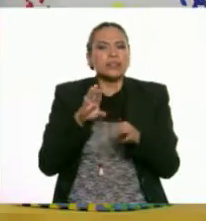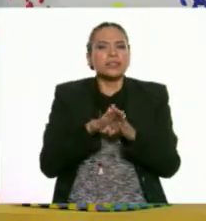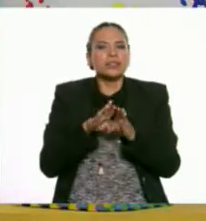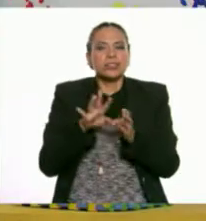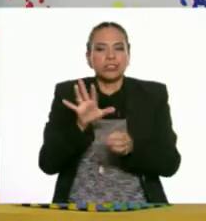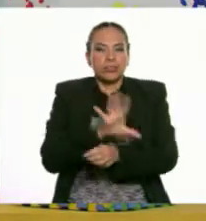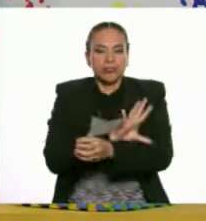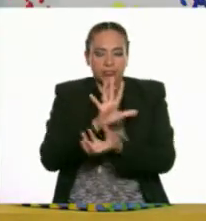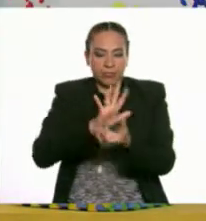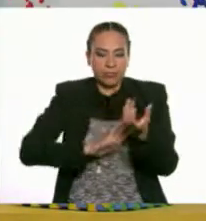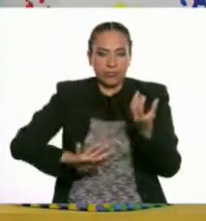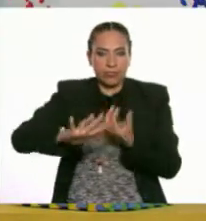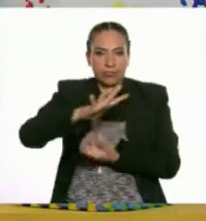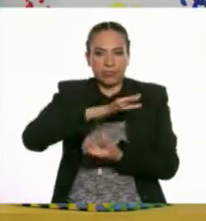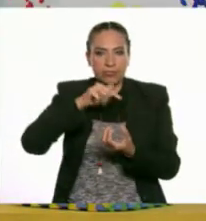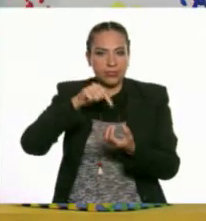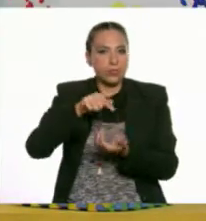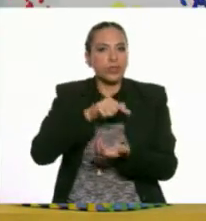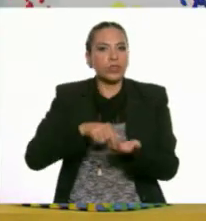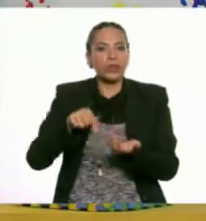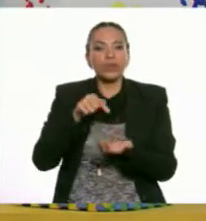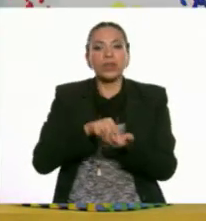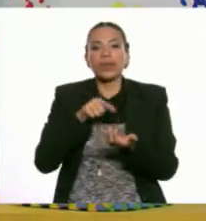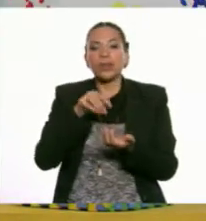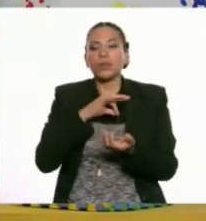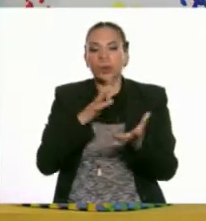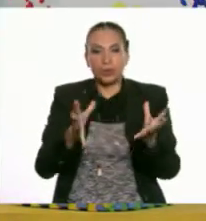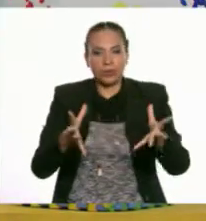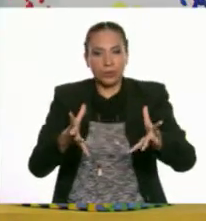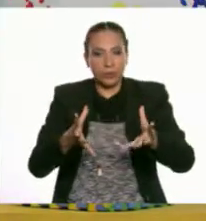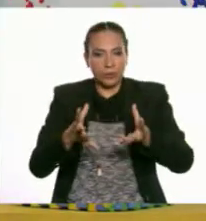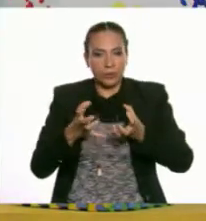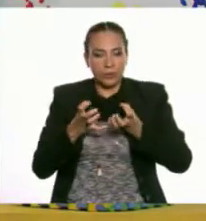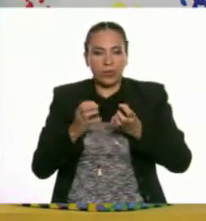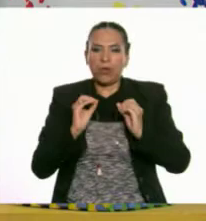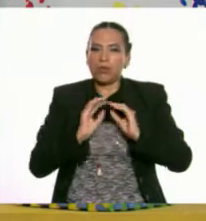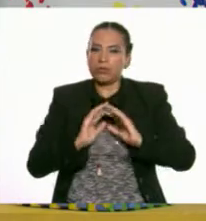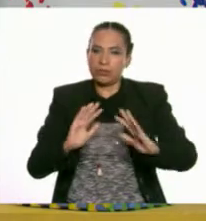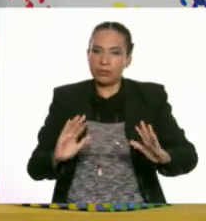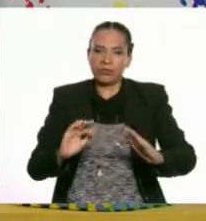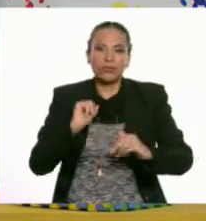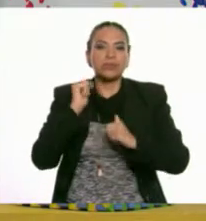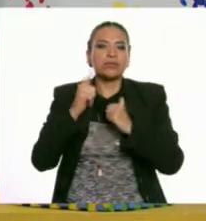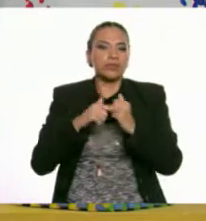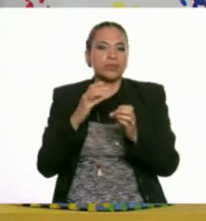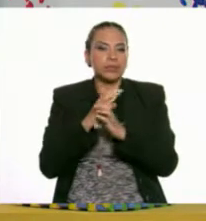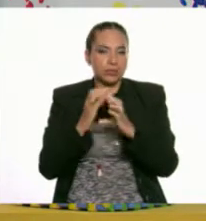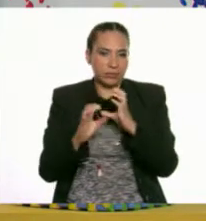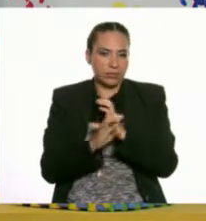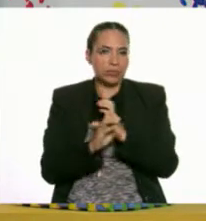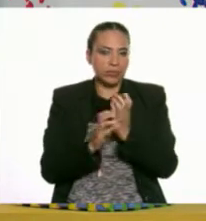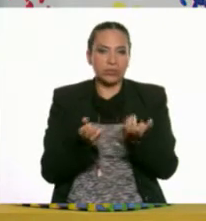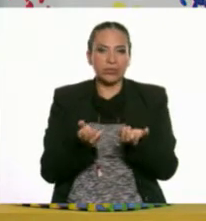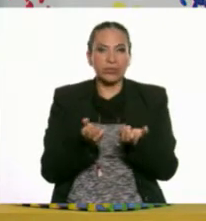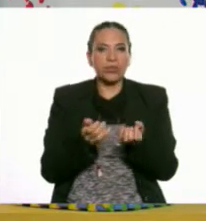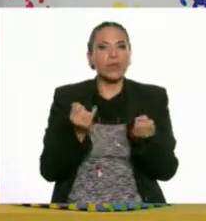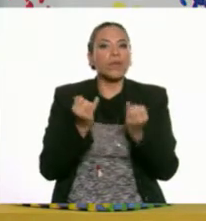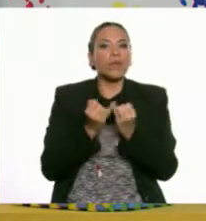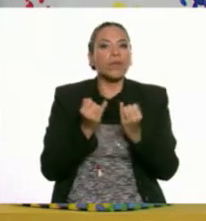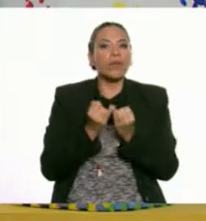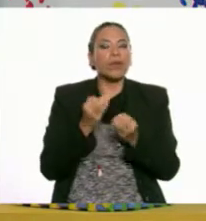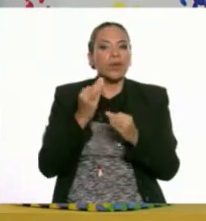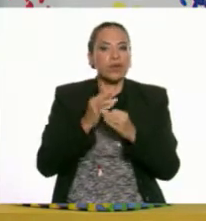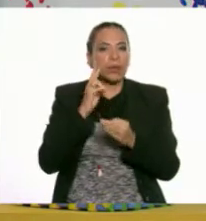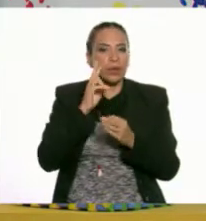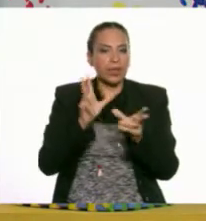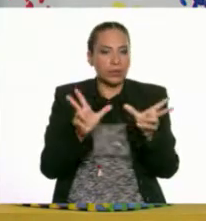esa superficie o ese espacio donde atrae o rechaza algún cierto tipo de objetos. Y veíamos